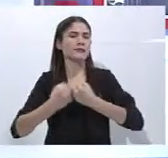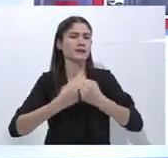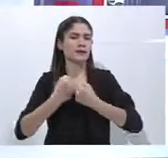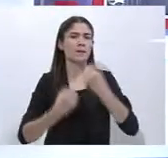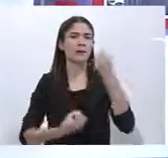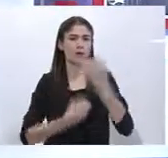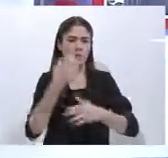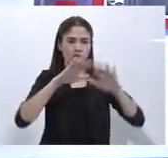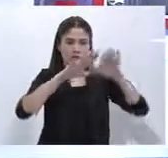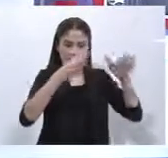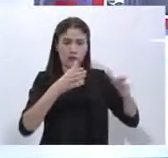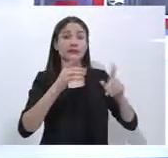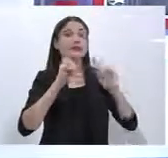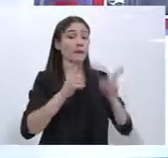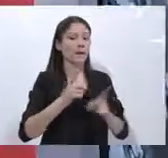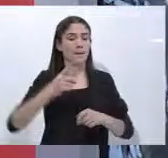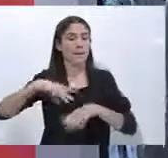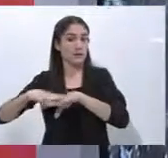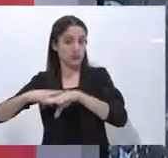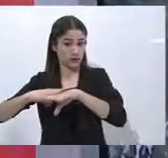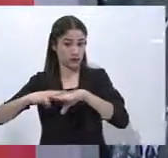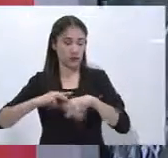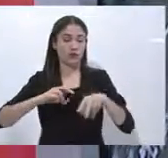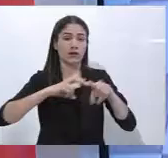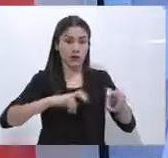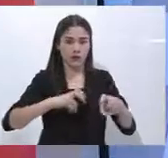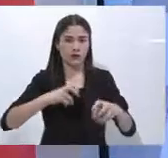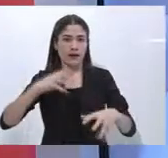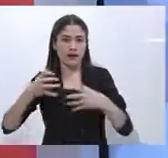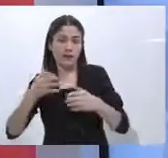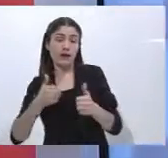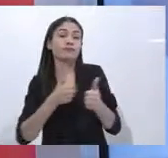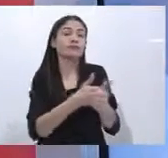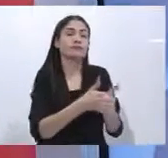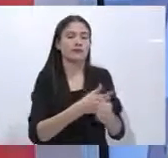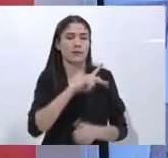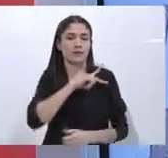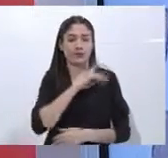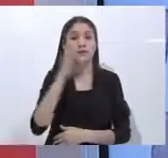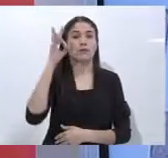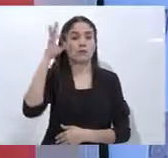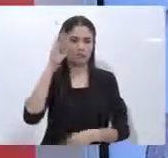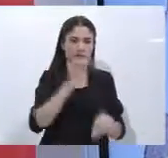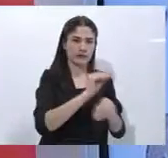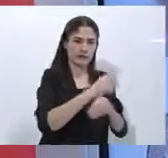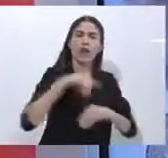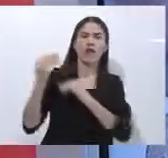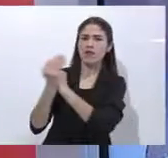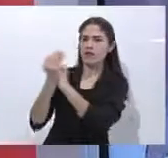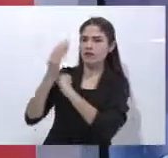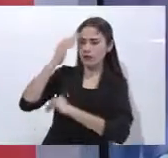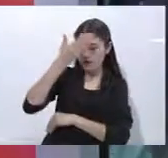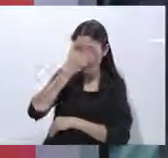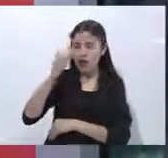el acompañamiento técnico también viceministro totalmente totalmente nosotros tenemos un un programa nacional de